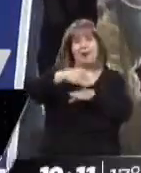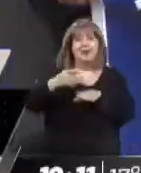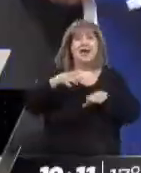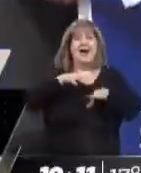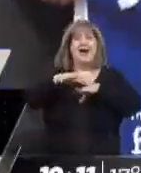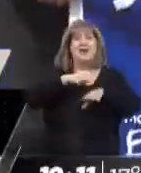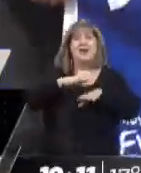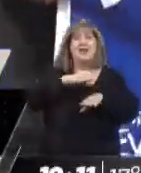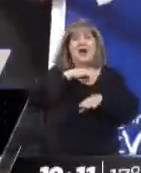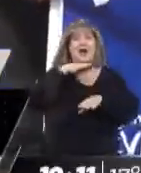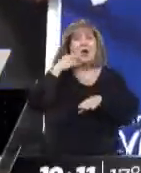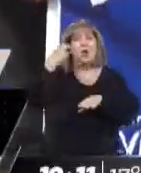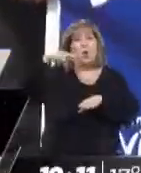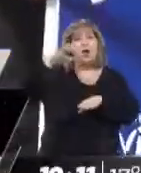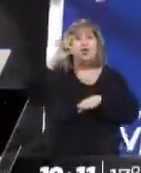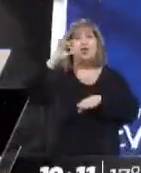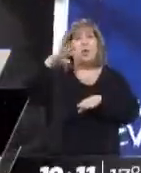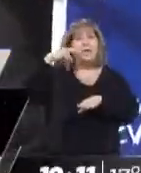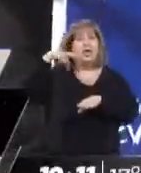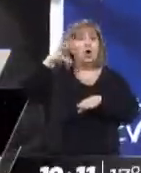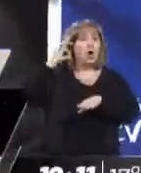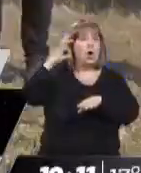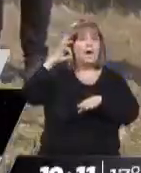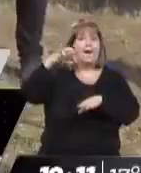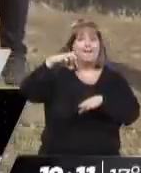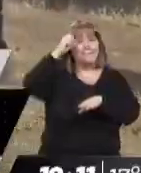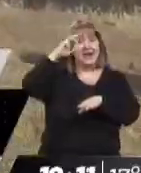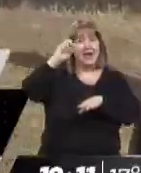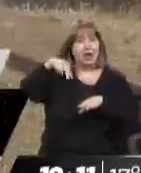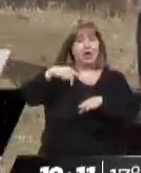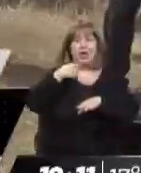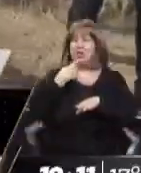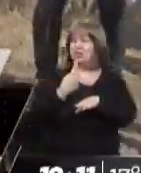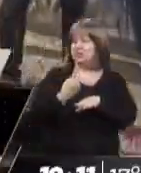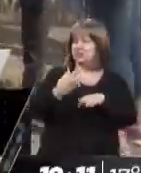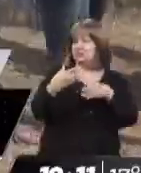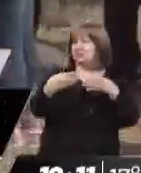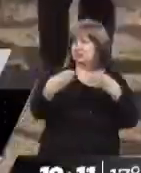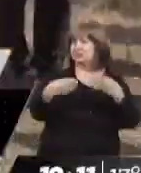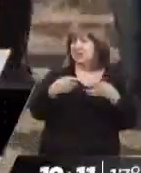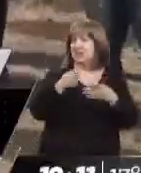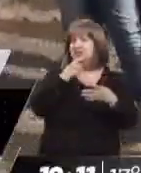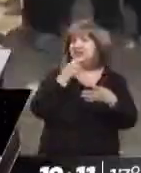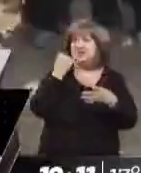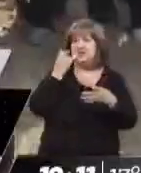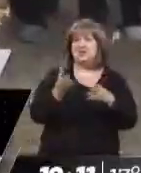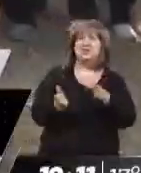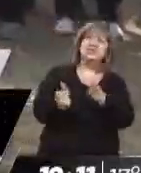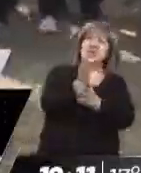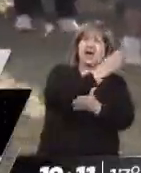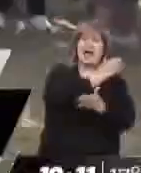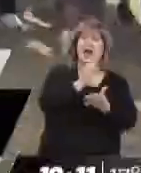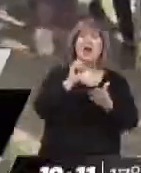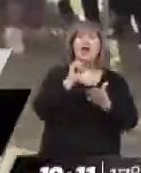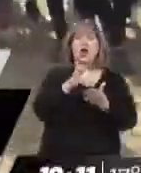Ese es uno de las exigencias concretas, porque entendemos que la proscripción se debe dejar a un lado. Ya han pasado muchísimos años,